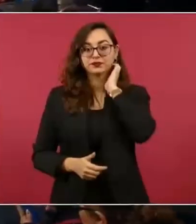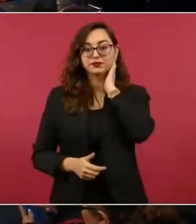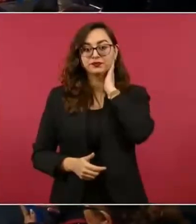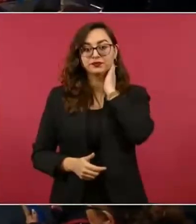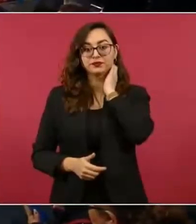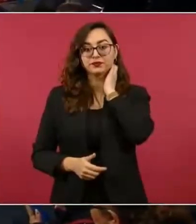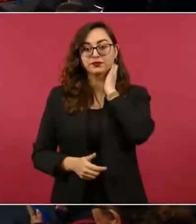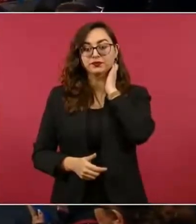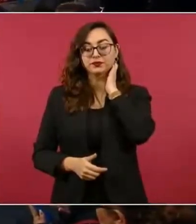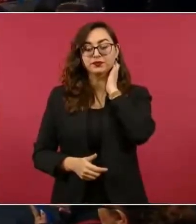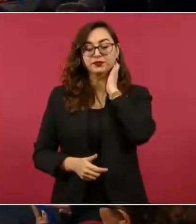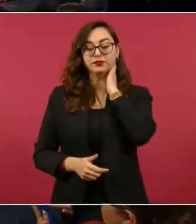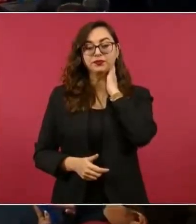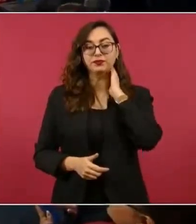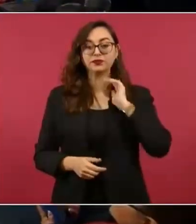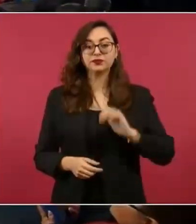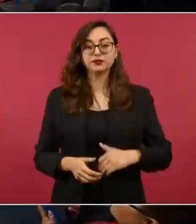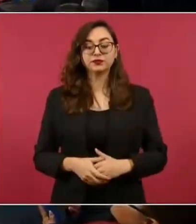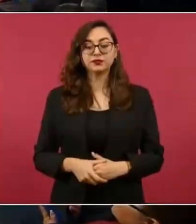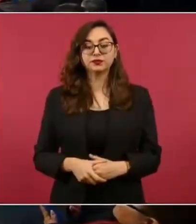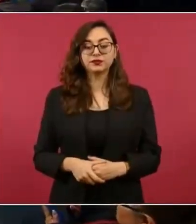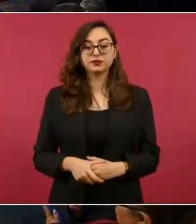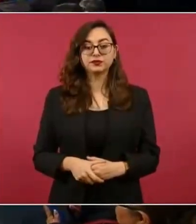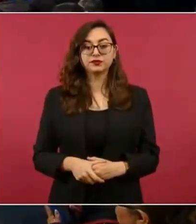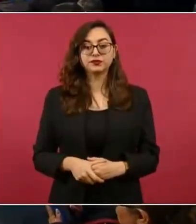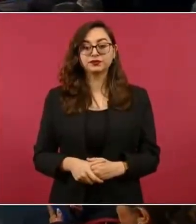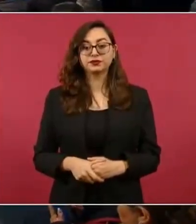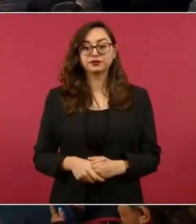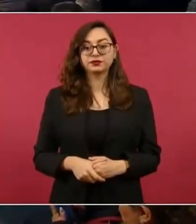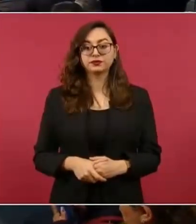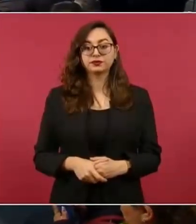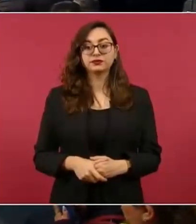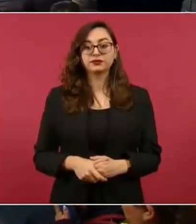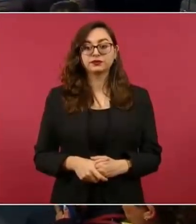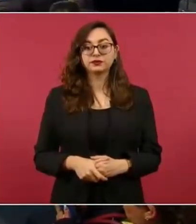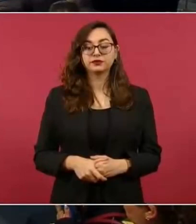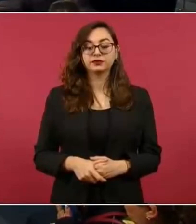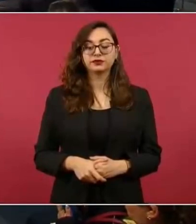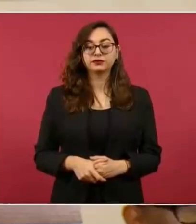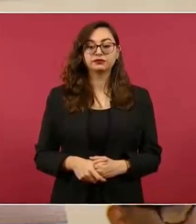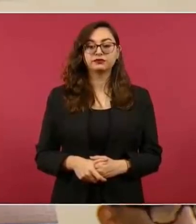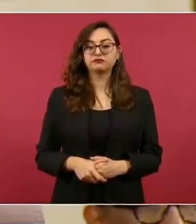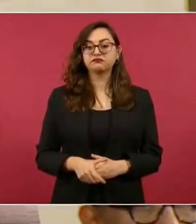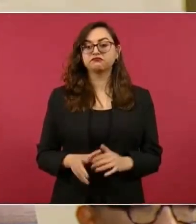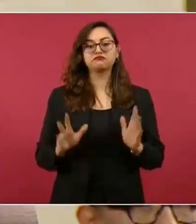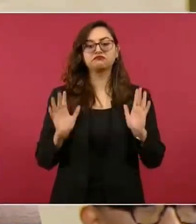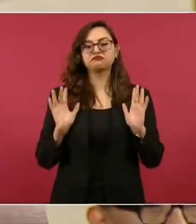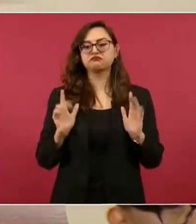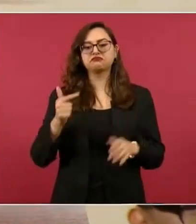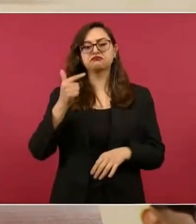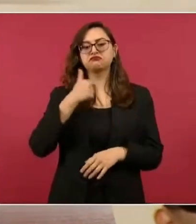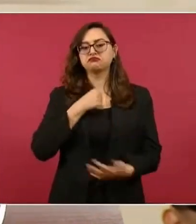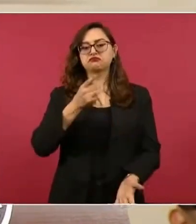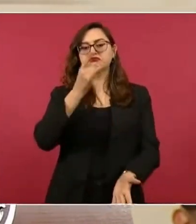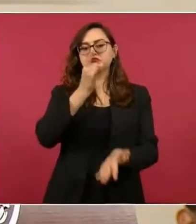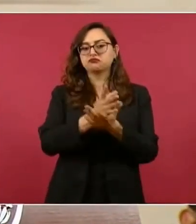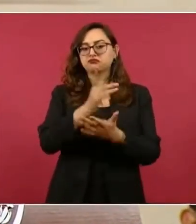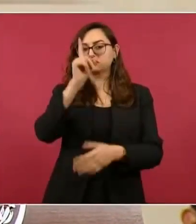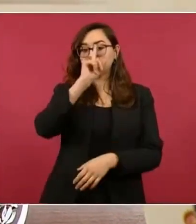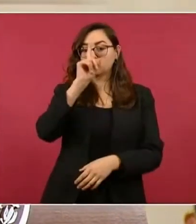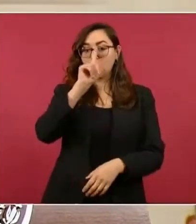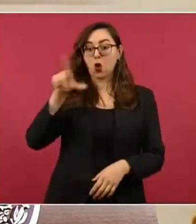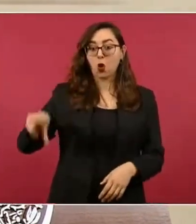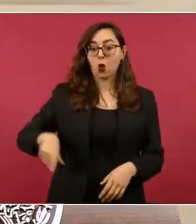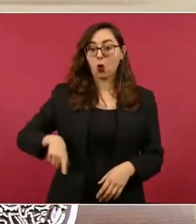¿Se deben de mantener al margen entonces? Que no usen los recursos públicos, que dejen